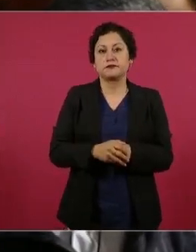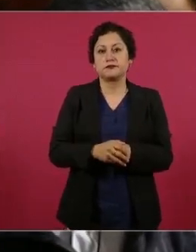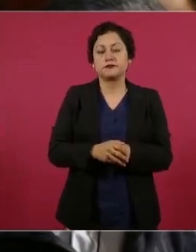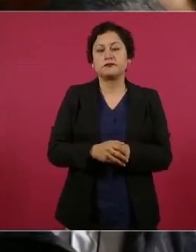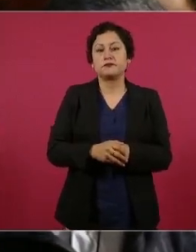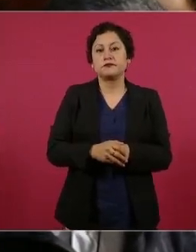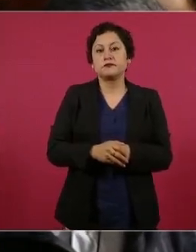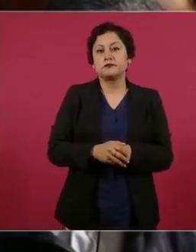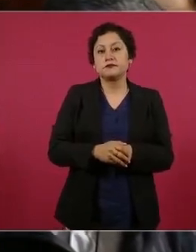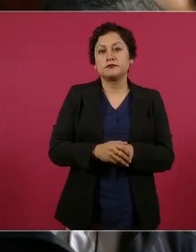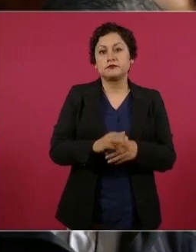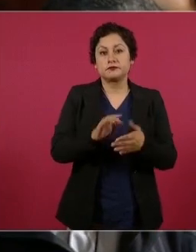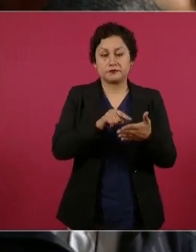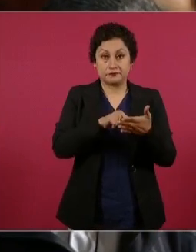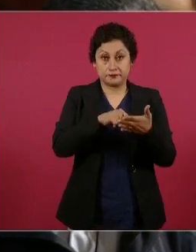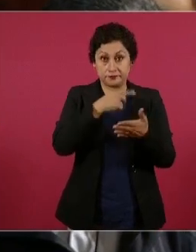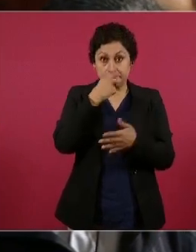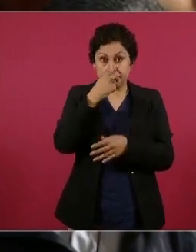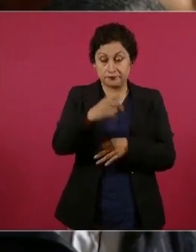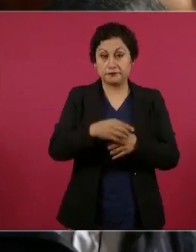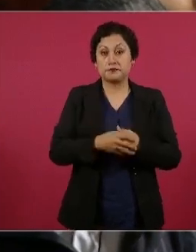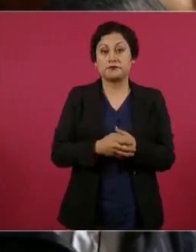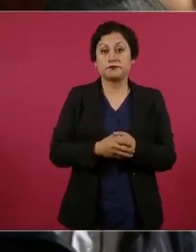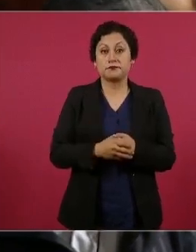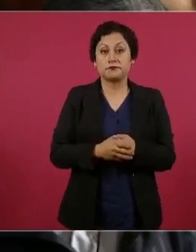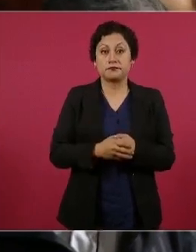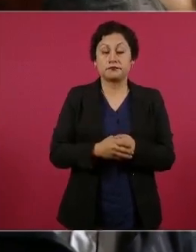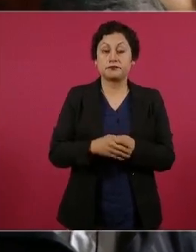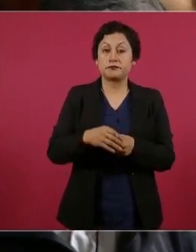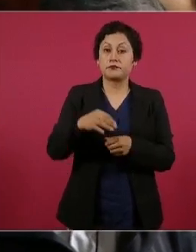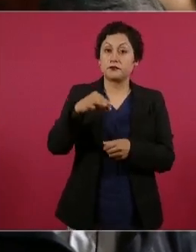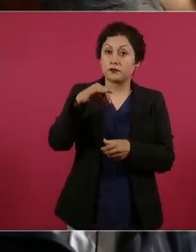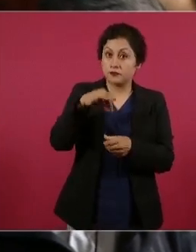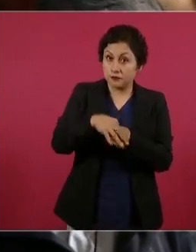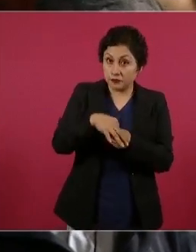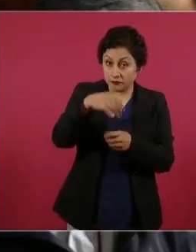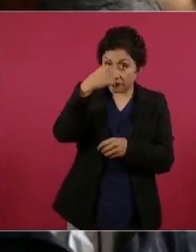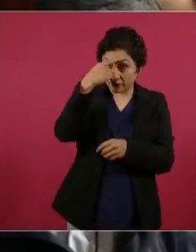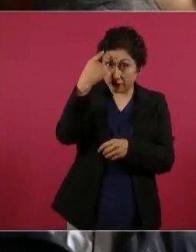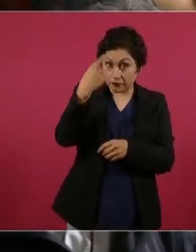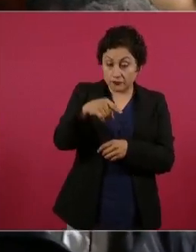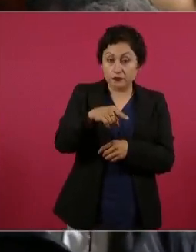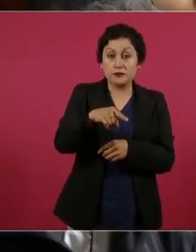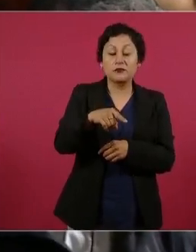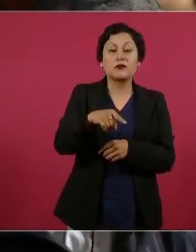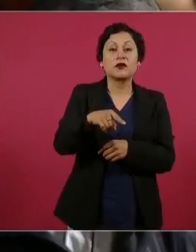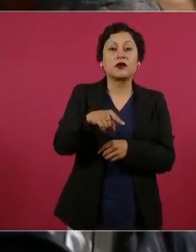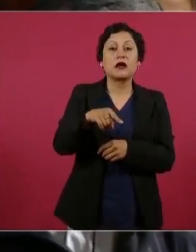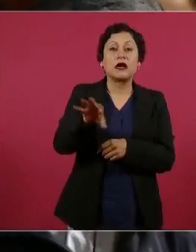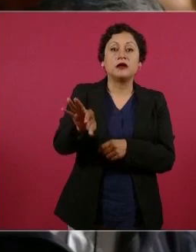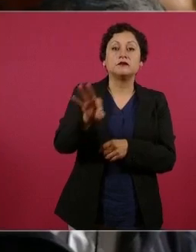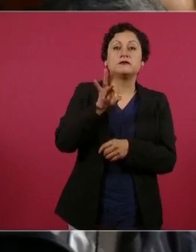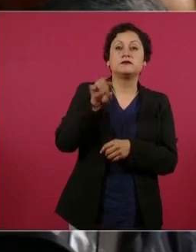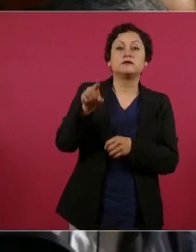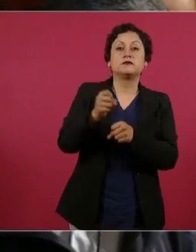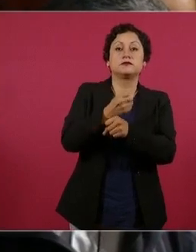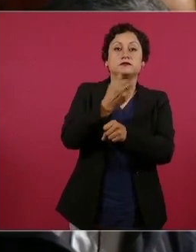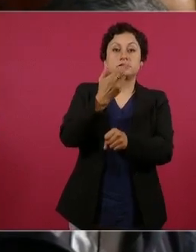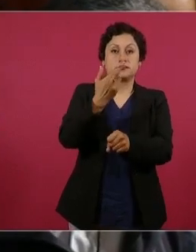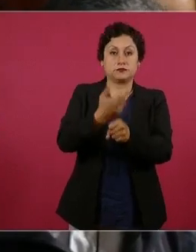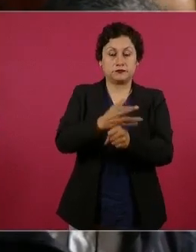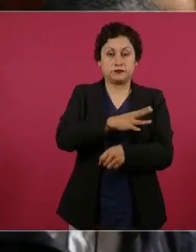se aproxima nuevamente la elección a la Secretaría General del Sindicato de